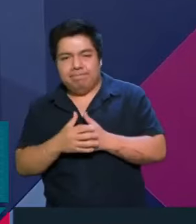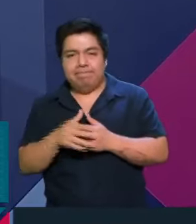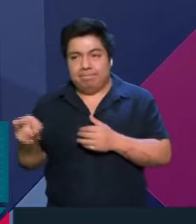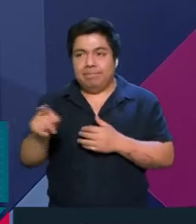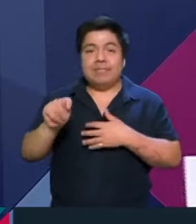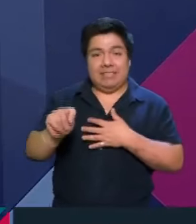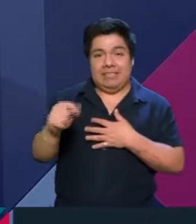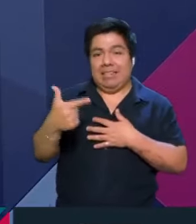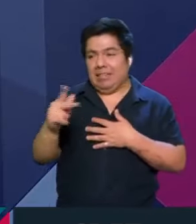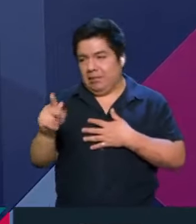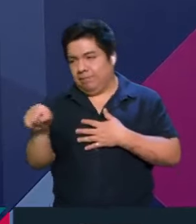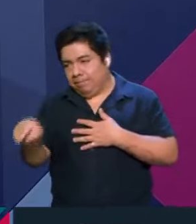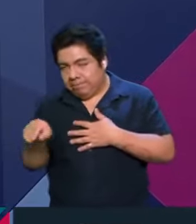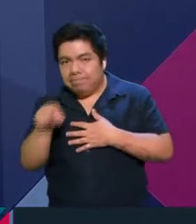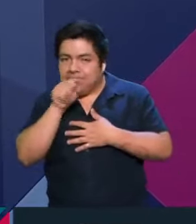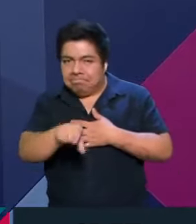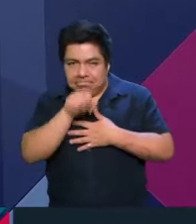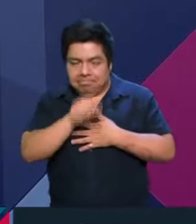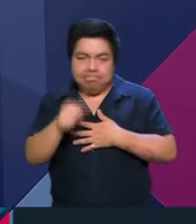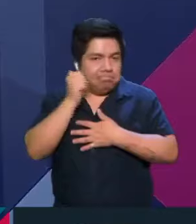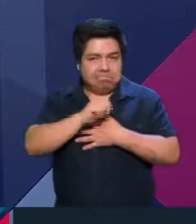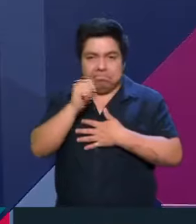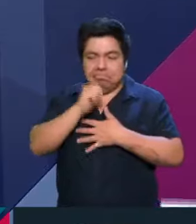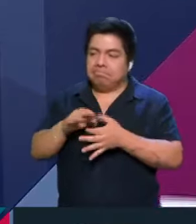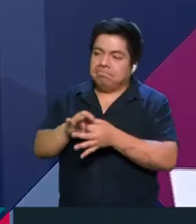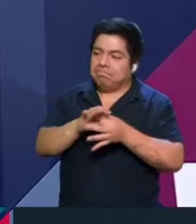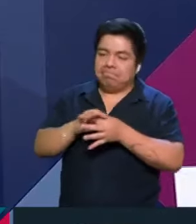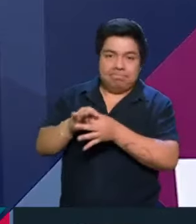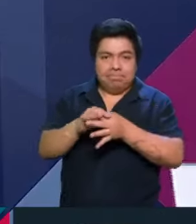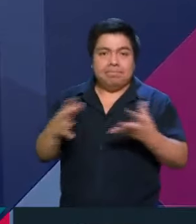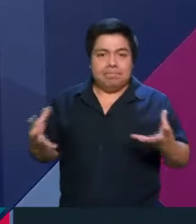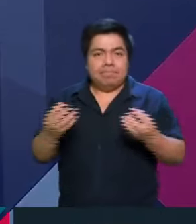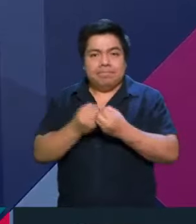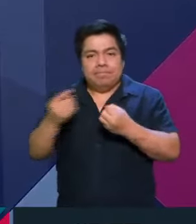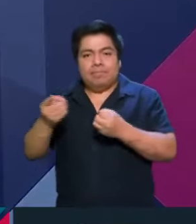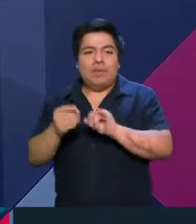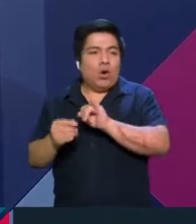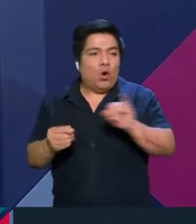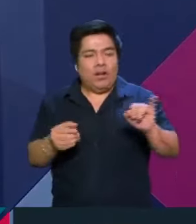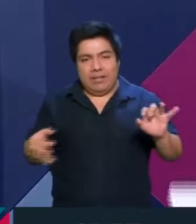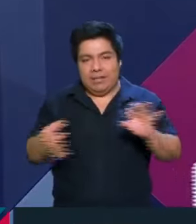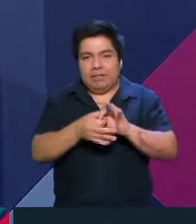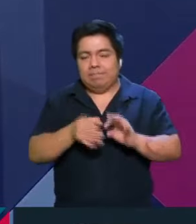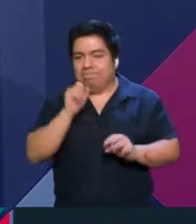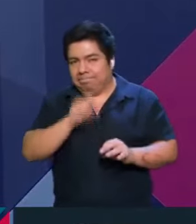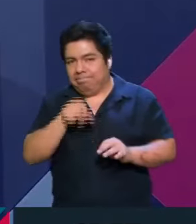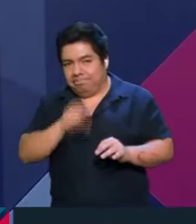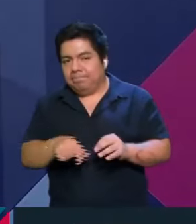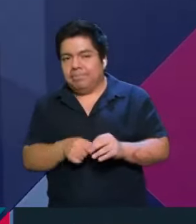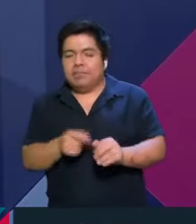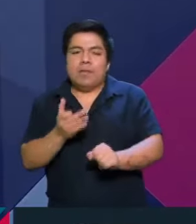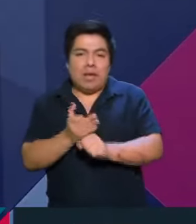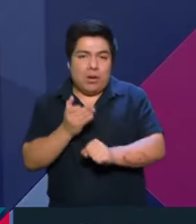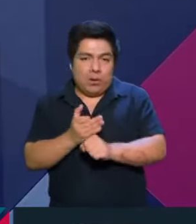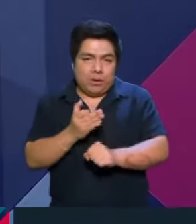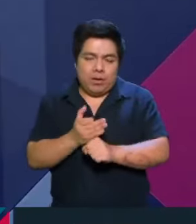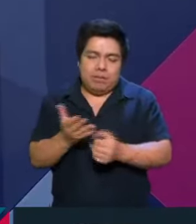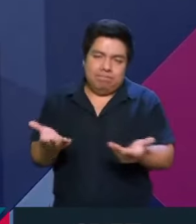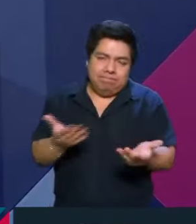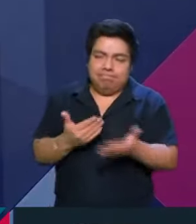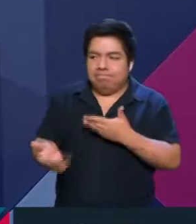de la gráfica popular siempre estuvo vinculado de manera orgánica con la izquierda. Ahora, bueno, la noticia